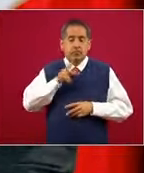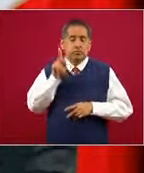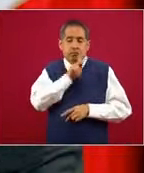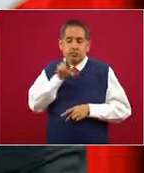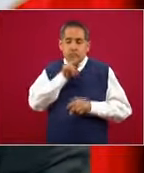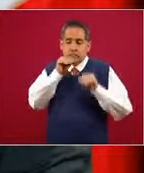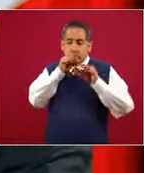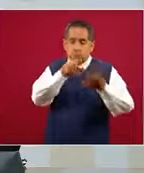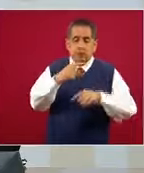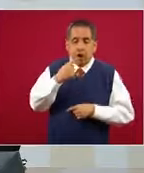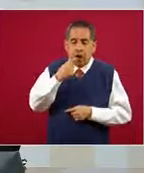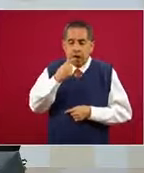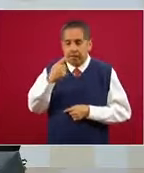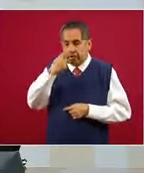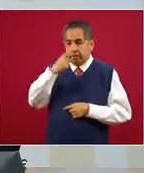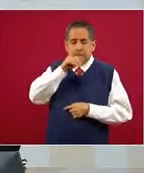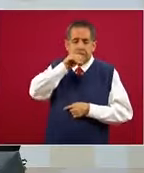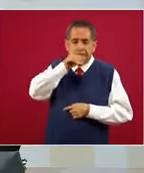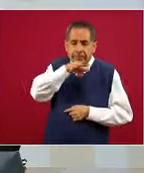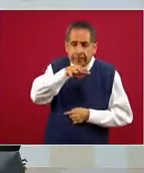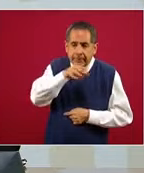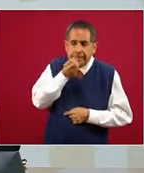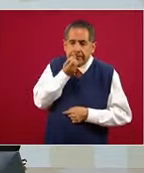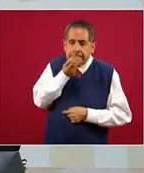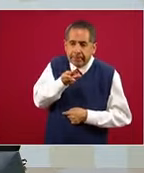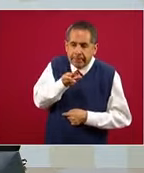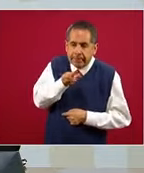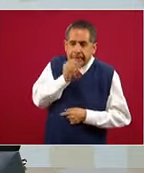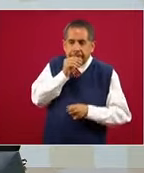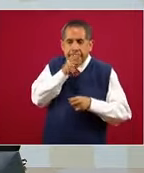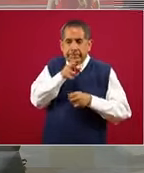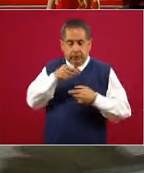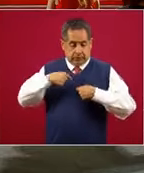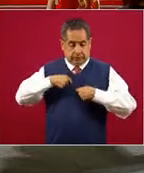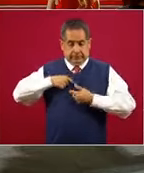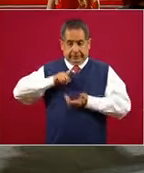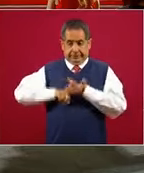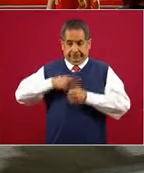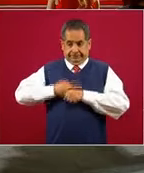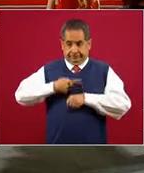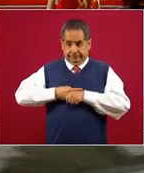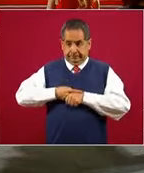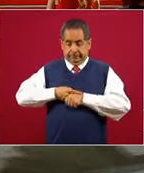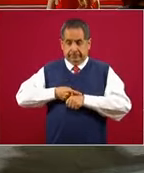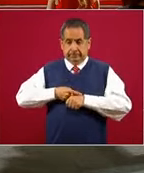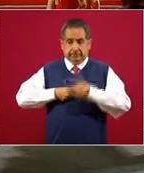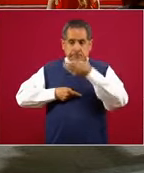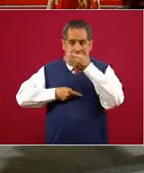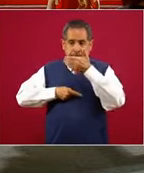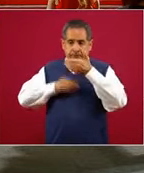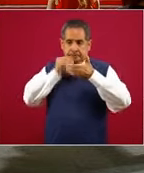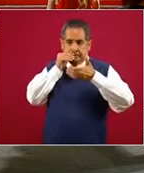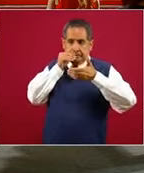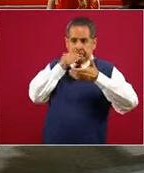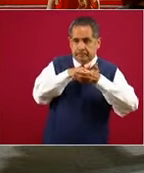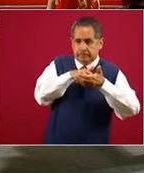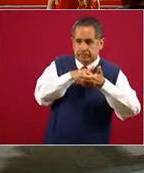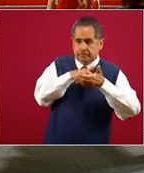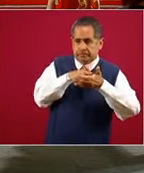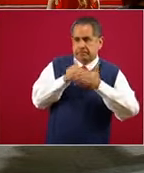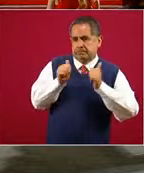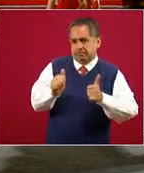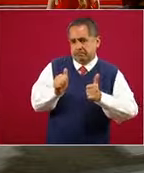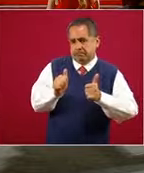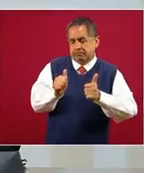respiratoria, boca, nariz, de una persona que esté viviendo temporalmente con el virus, que esté infectada, que esté con la